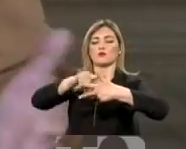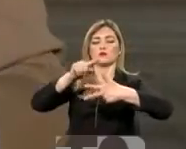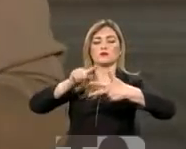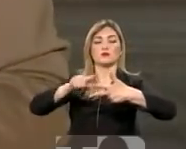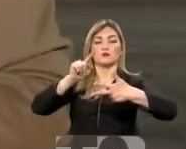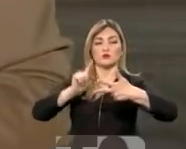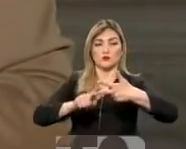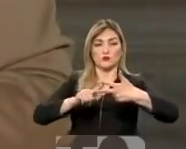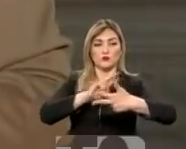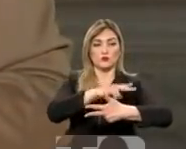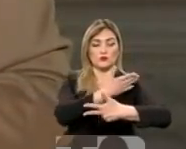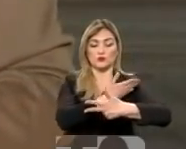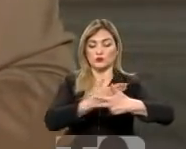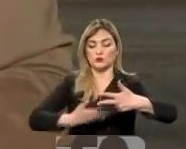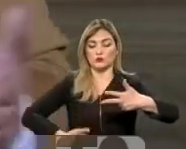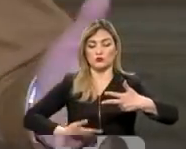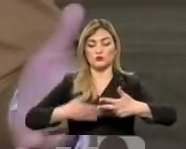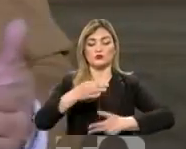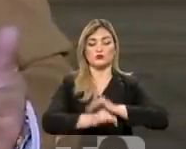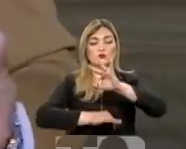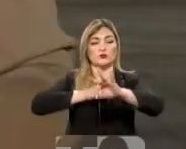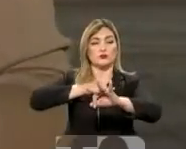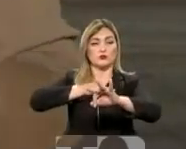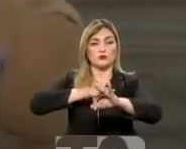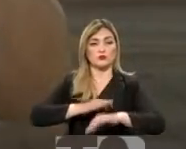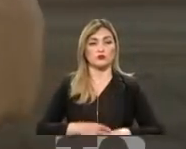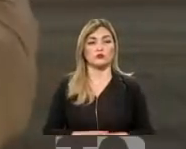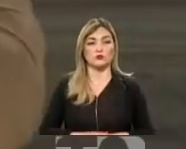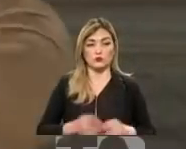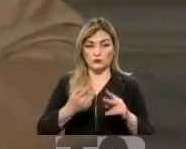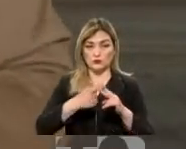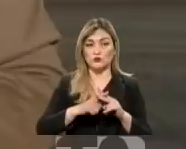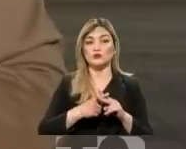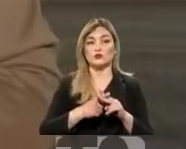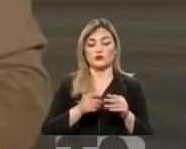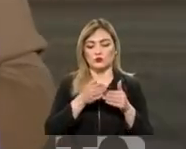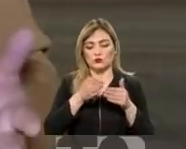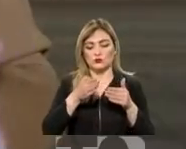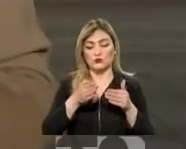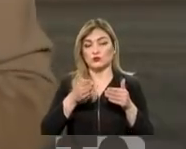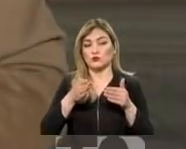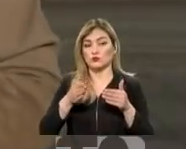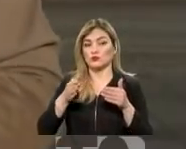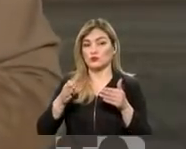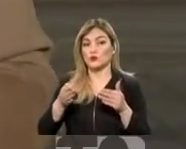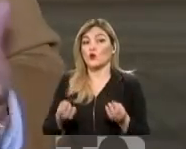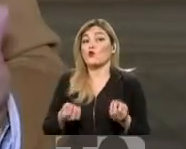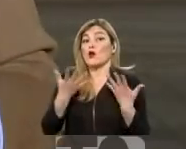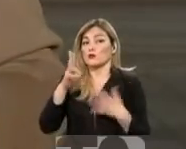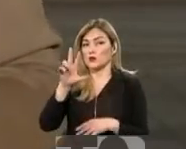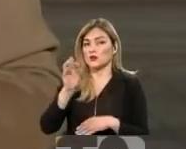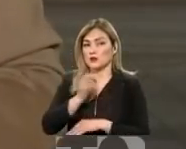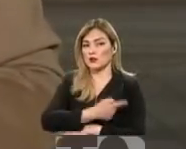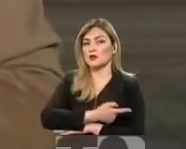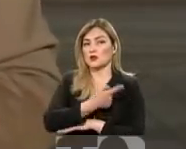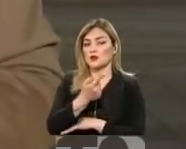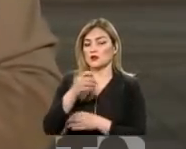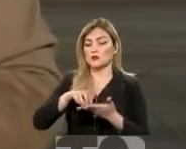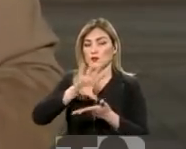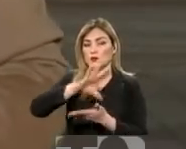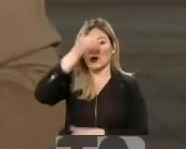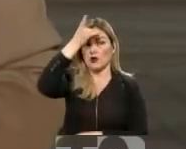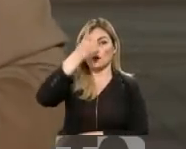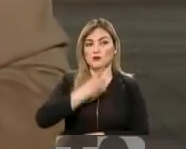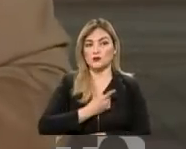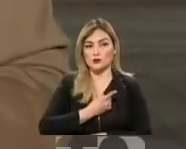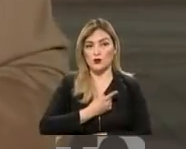los nombres para su reemplazo. De esa manera empezará a correr entonces el plazo de 30 días para que la Asamblea se